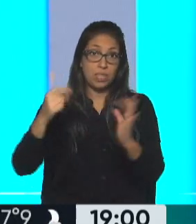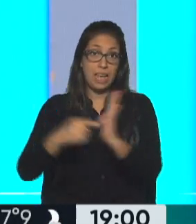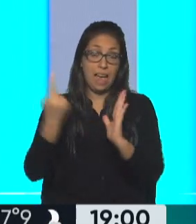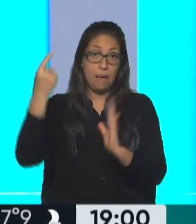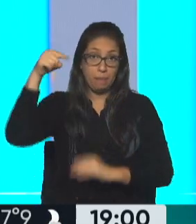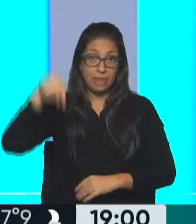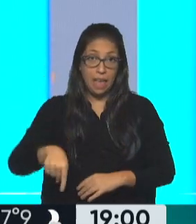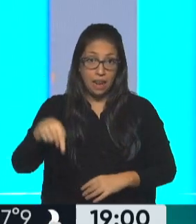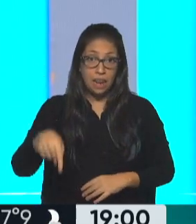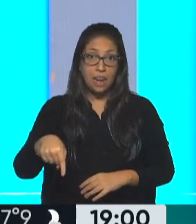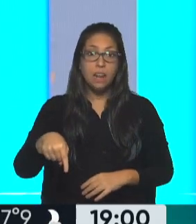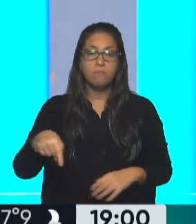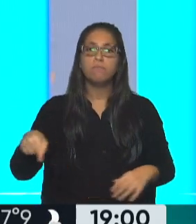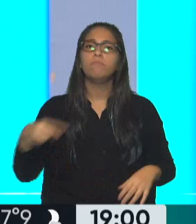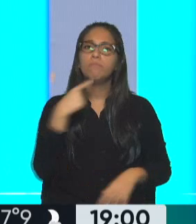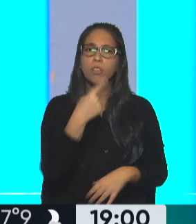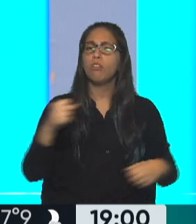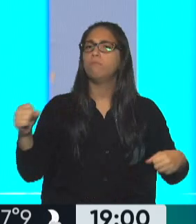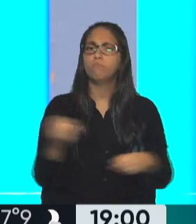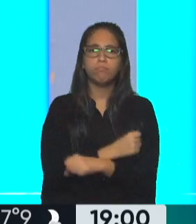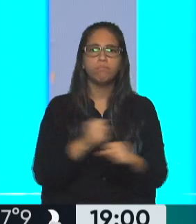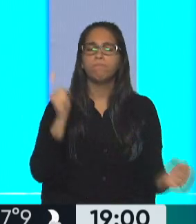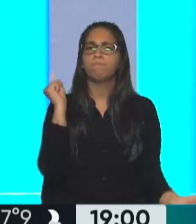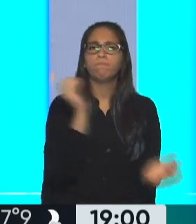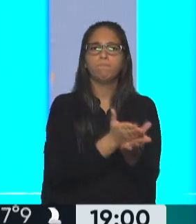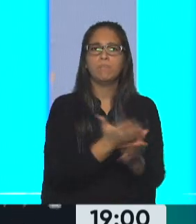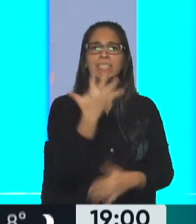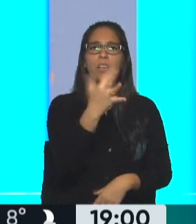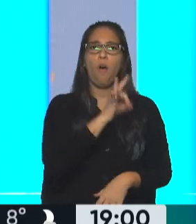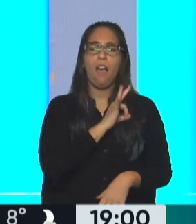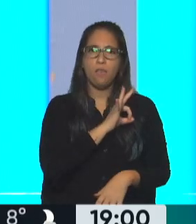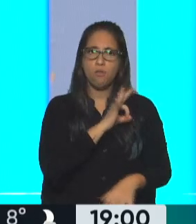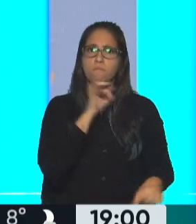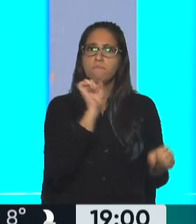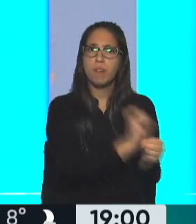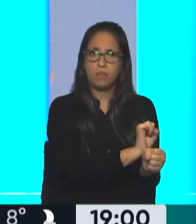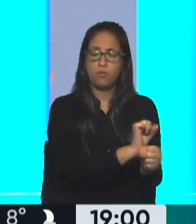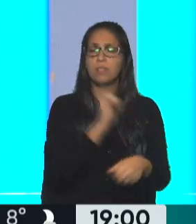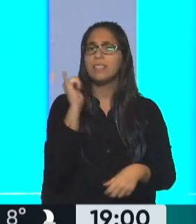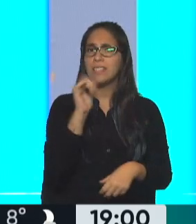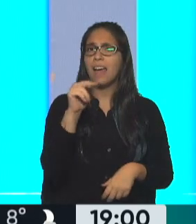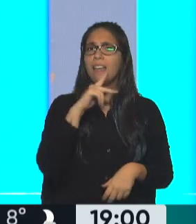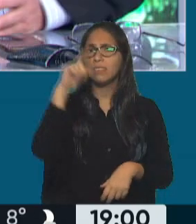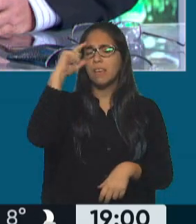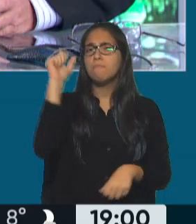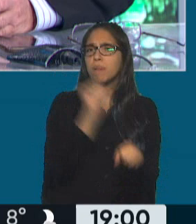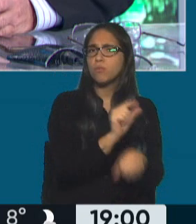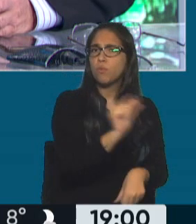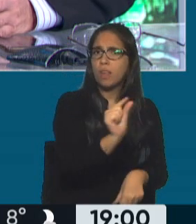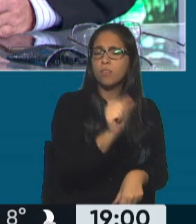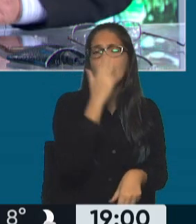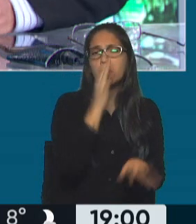Federal confirmó la condena a cinco años de prisión Zárate estuvo un tiempo detenido luego fue